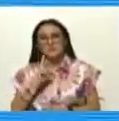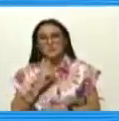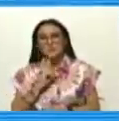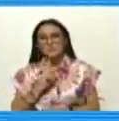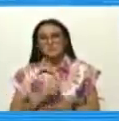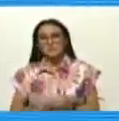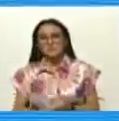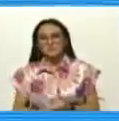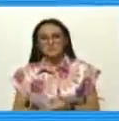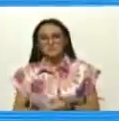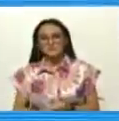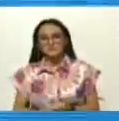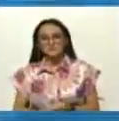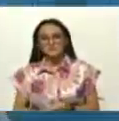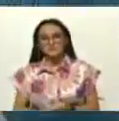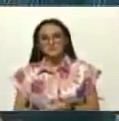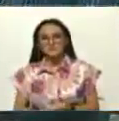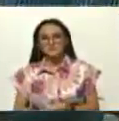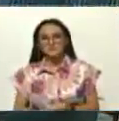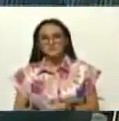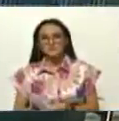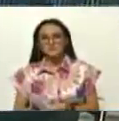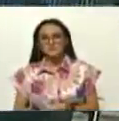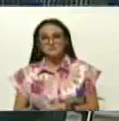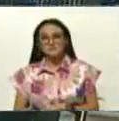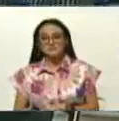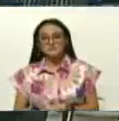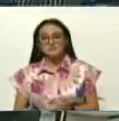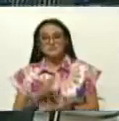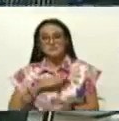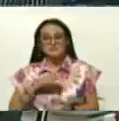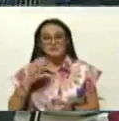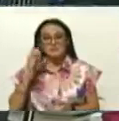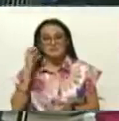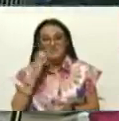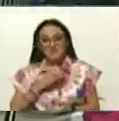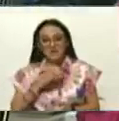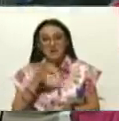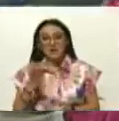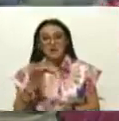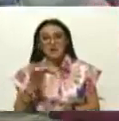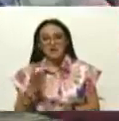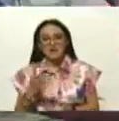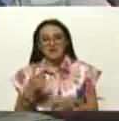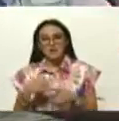San Martín. Es la de Fidel, es la de Sandino.